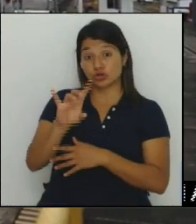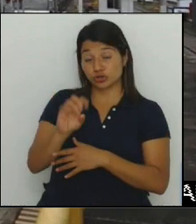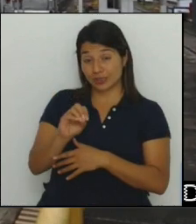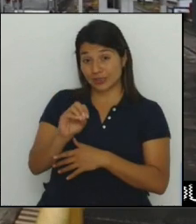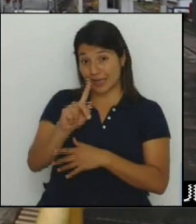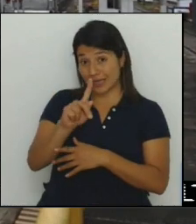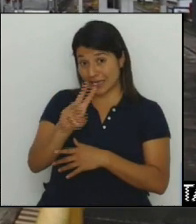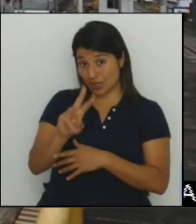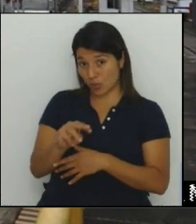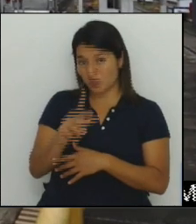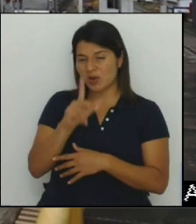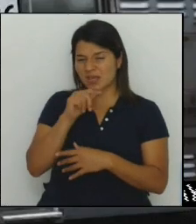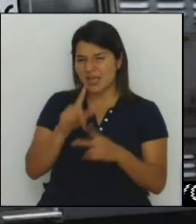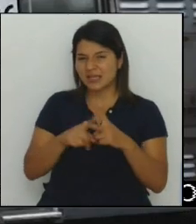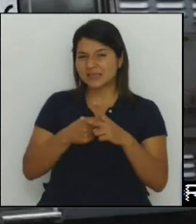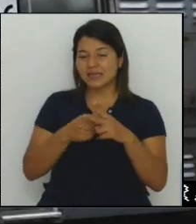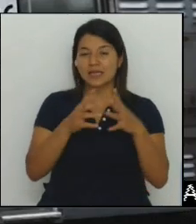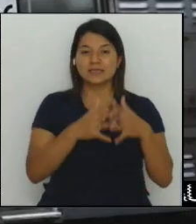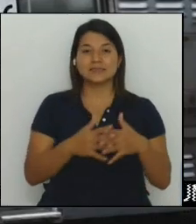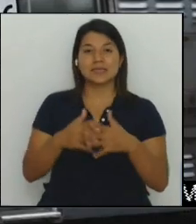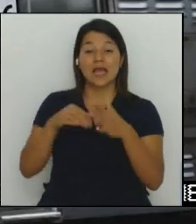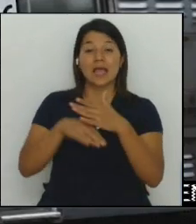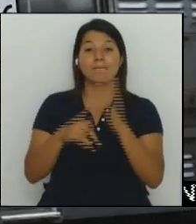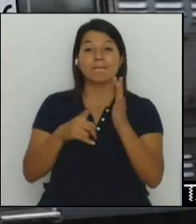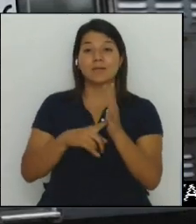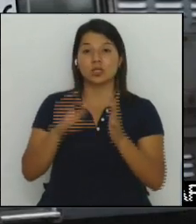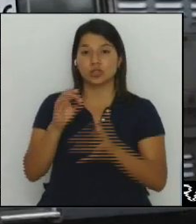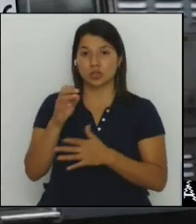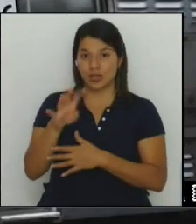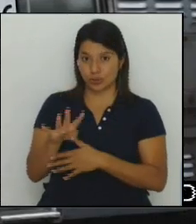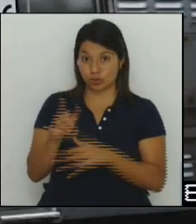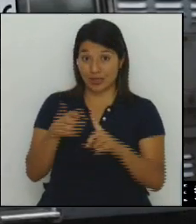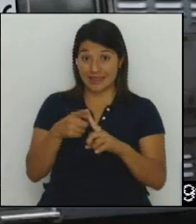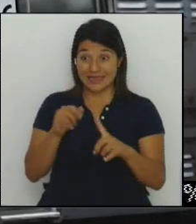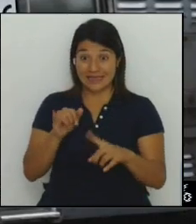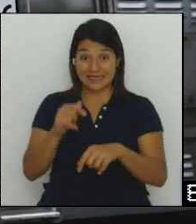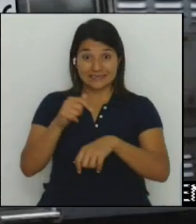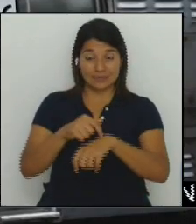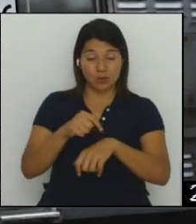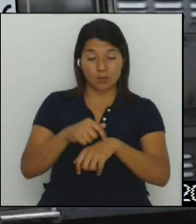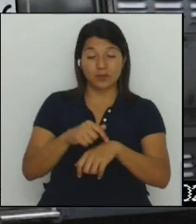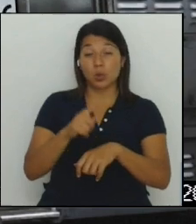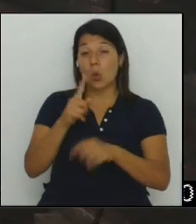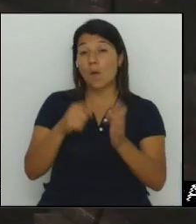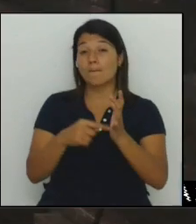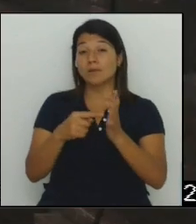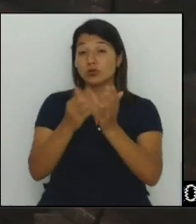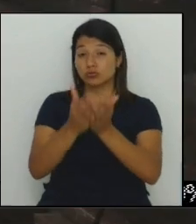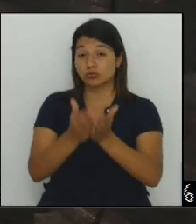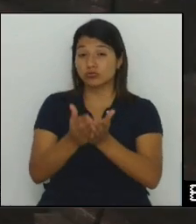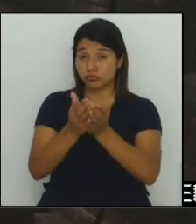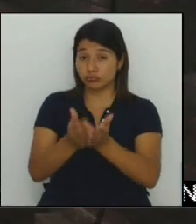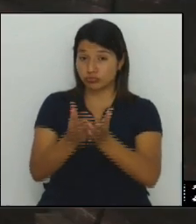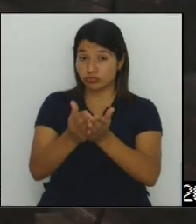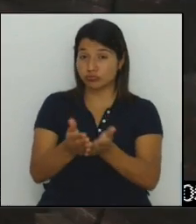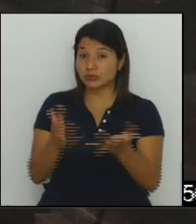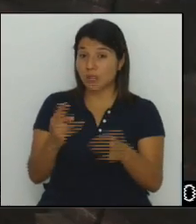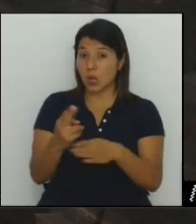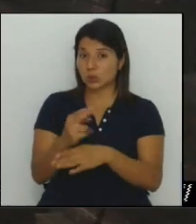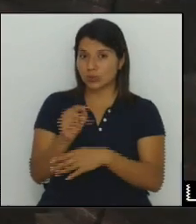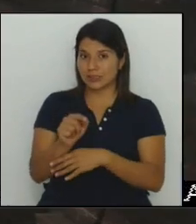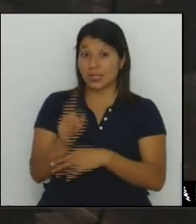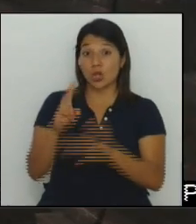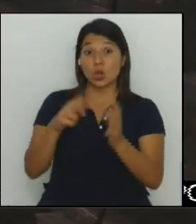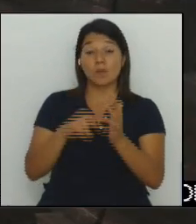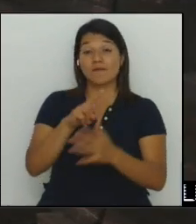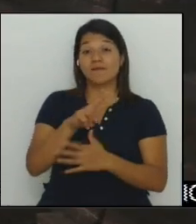en 1914. Desde entonces, más de 1 millón de buques han pasado por sus aguas. En 2022, más de